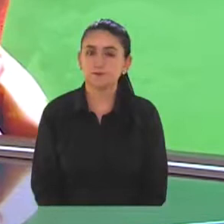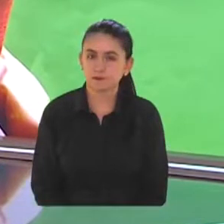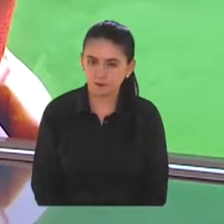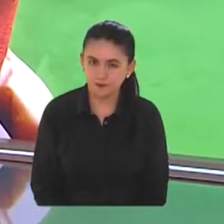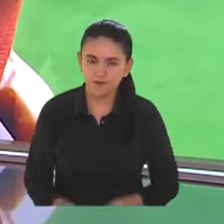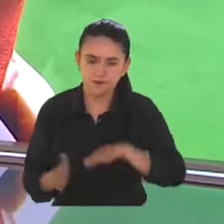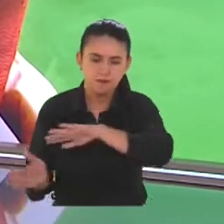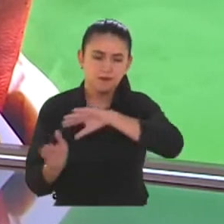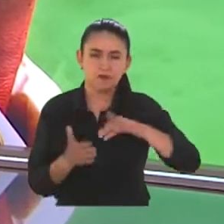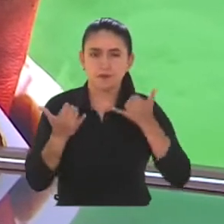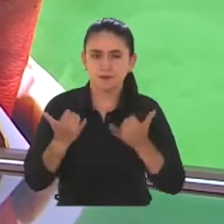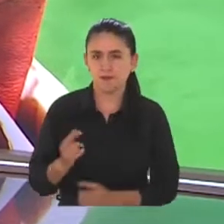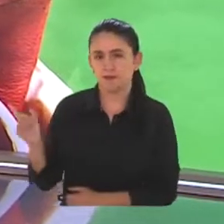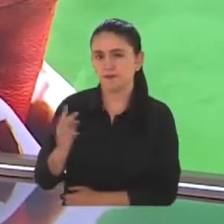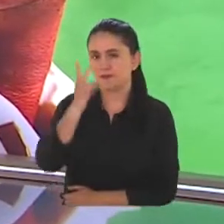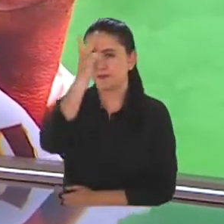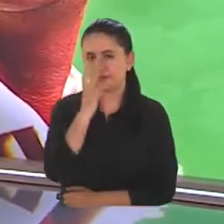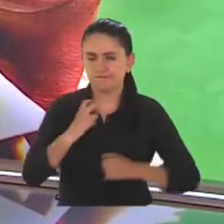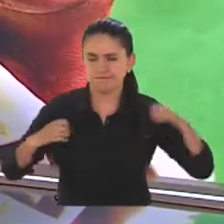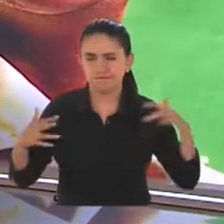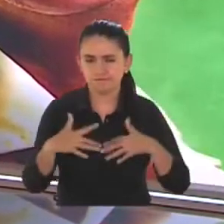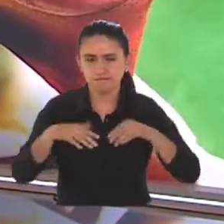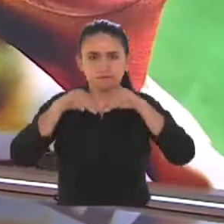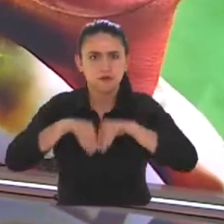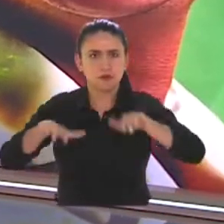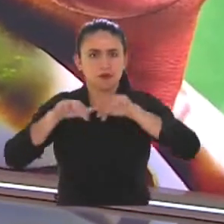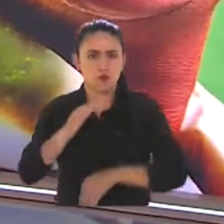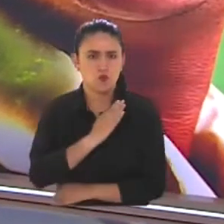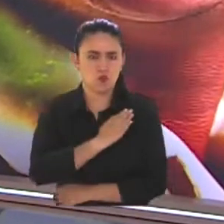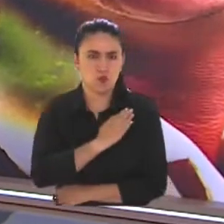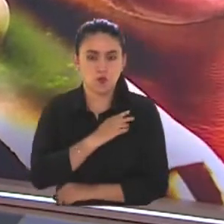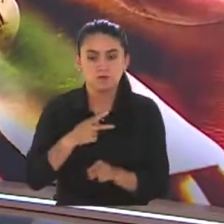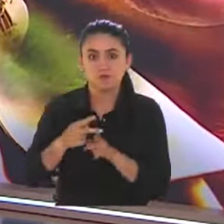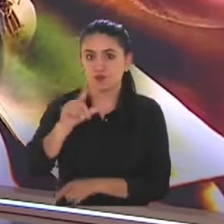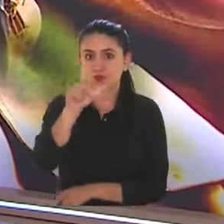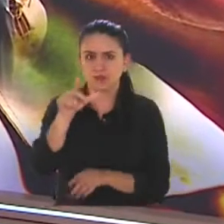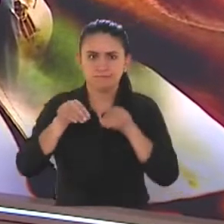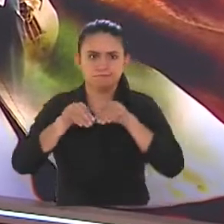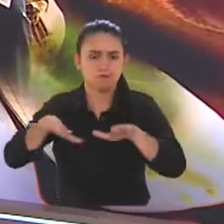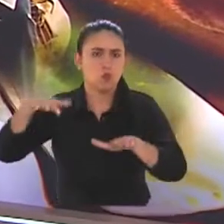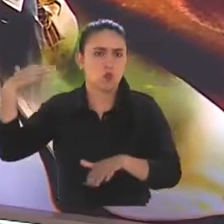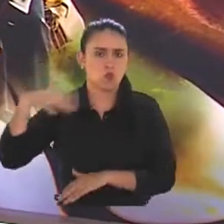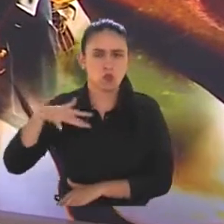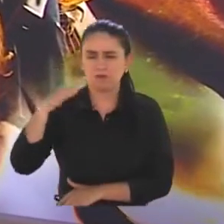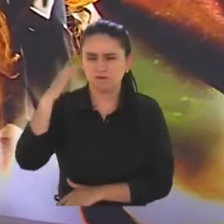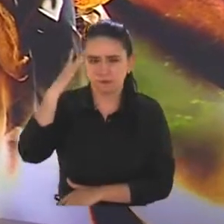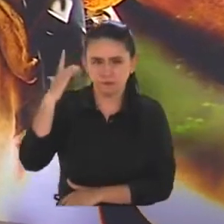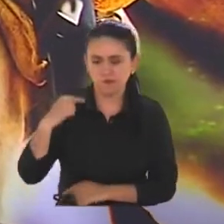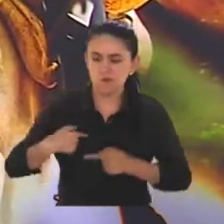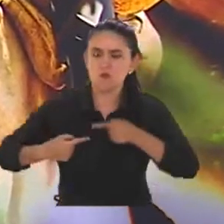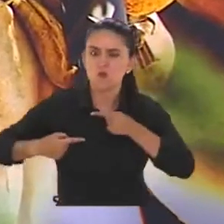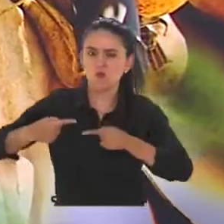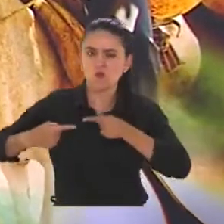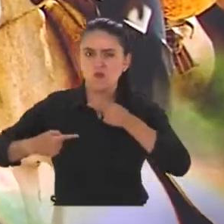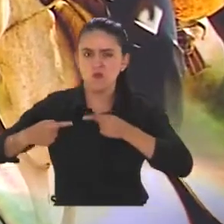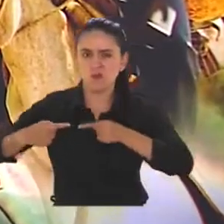Bueno, ahora hablemos de Leandro Díaz, producción que cada noche se pone mejor. En el próximo capítulo va a pasar de todo. Por un lado, la rivalidad entre Arturo